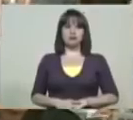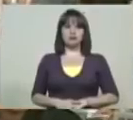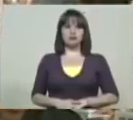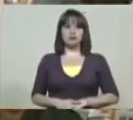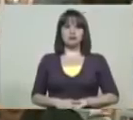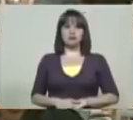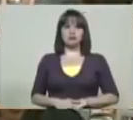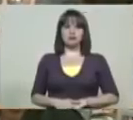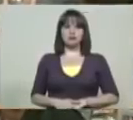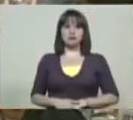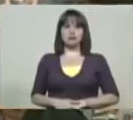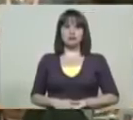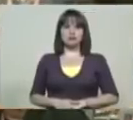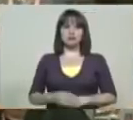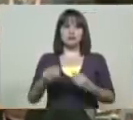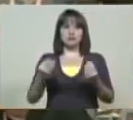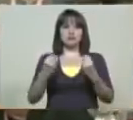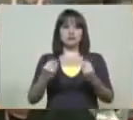comandante Fariña,